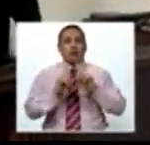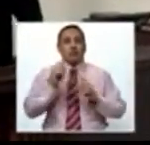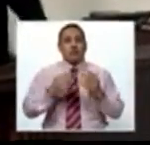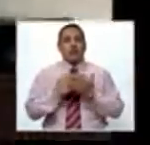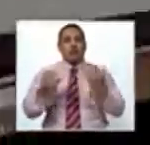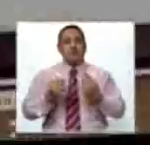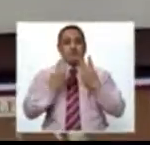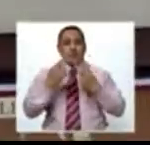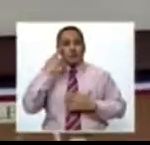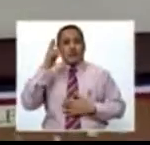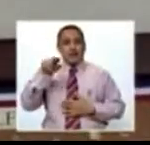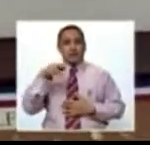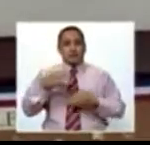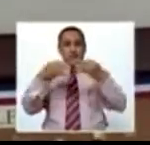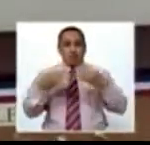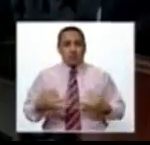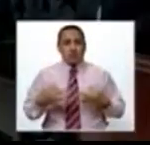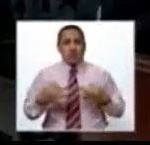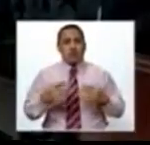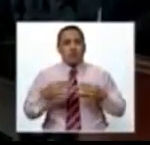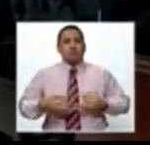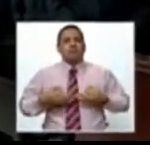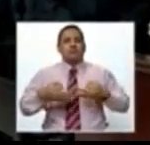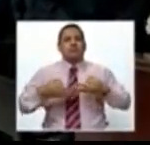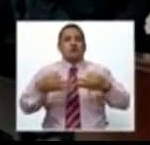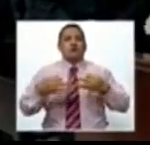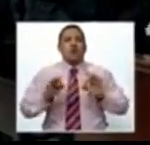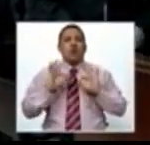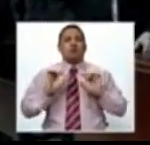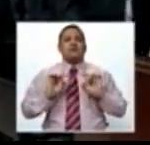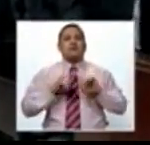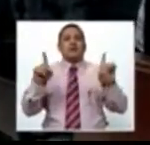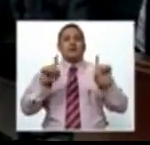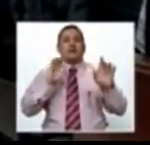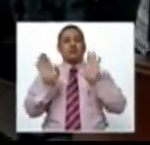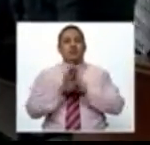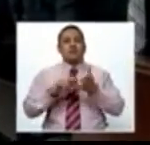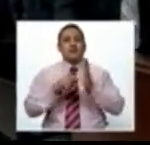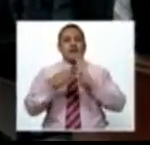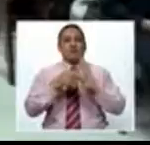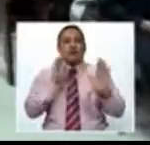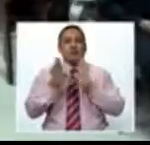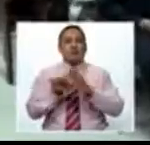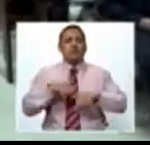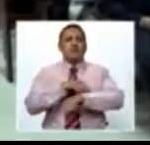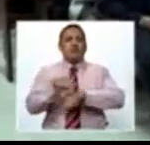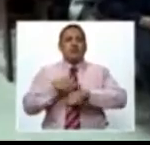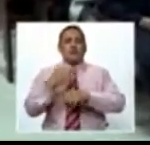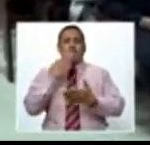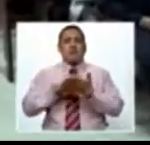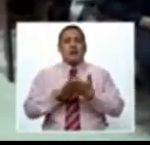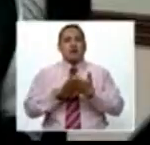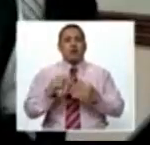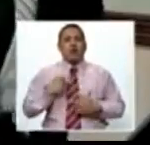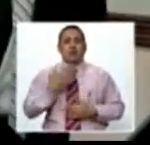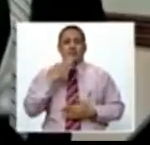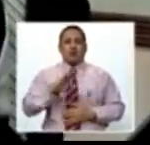si hay un motivo que justifique la prolongación o si, por el contrario, se trata de un retraso indebido o